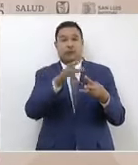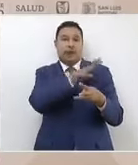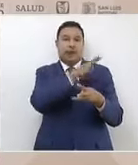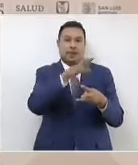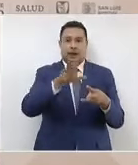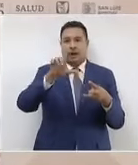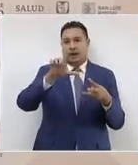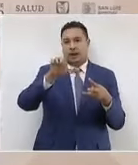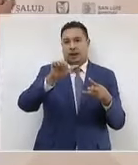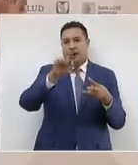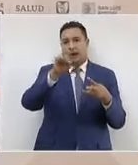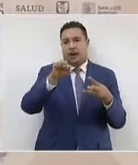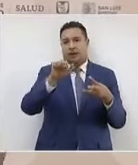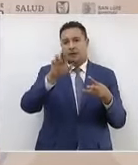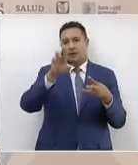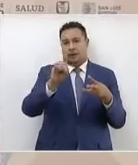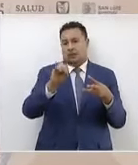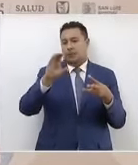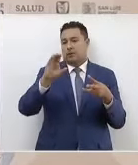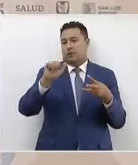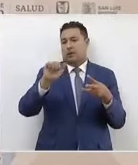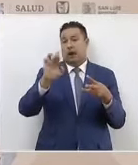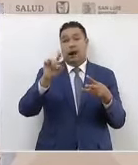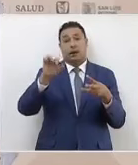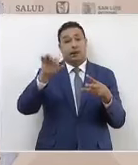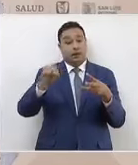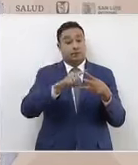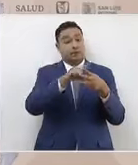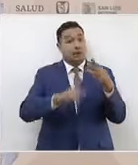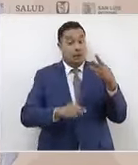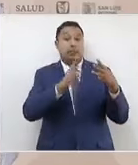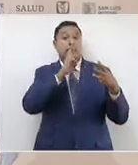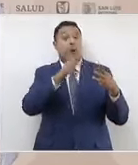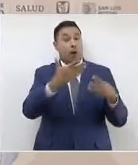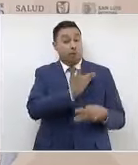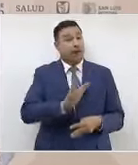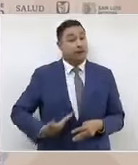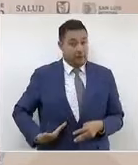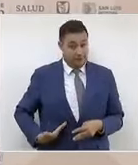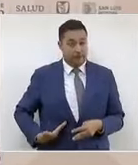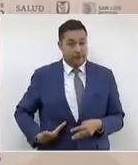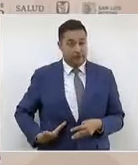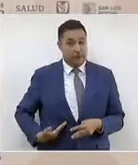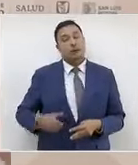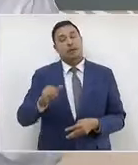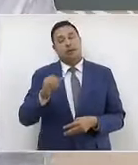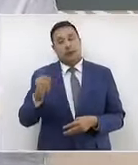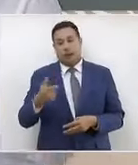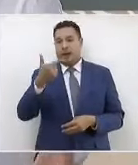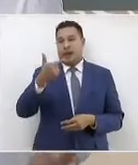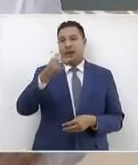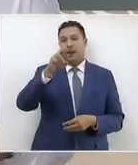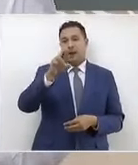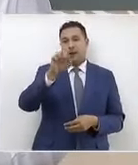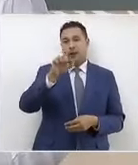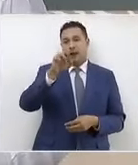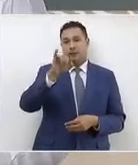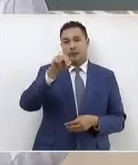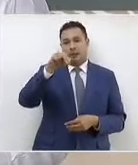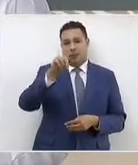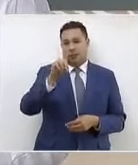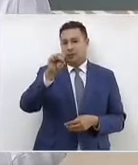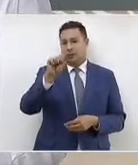3, de los mejores. Bueno, y además de Graciano Sánchez, de aquí, también de San